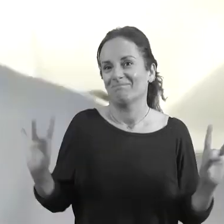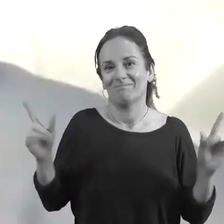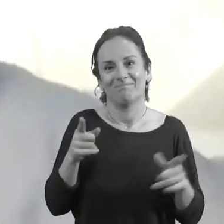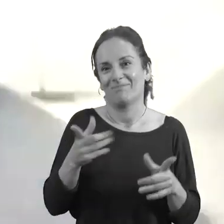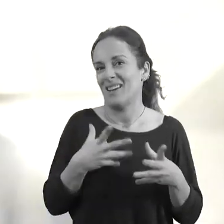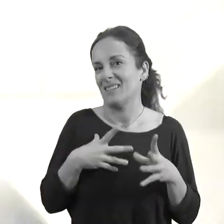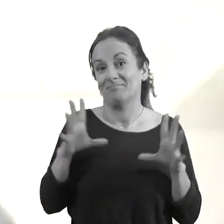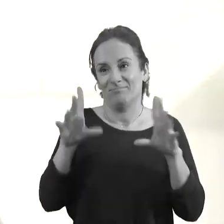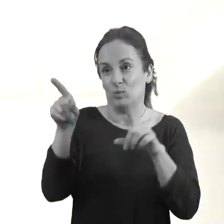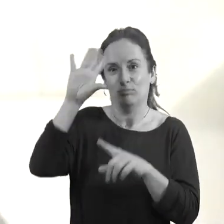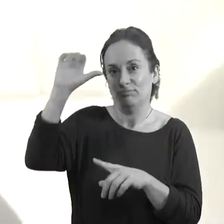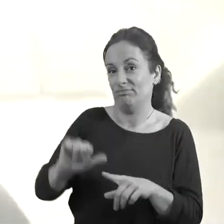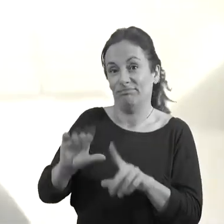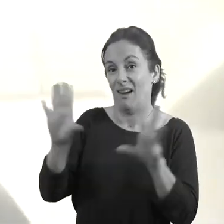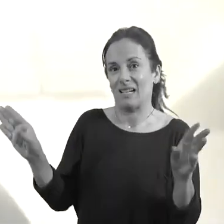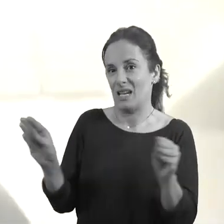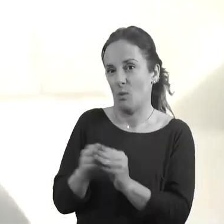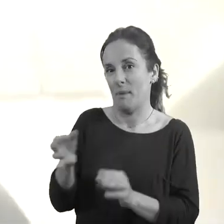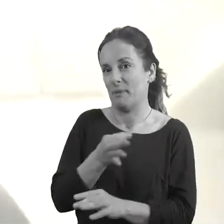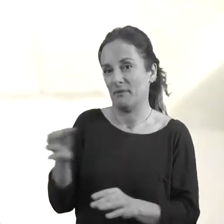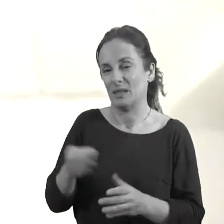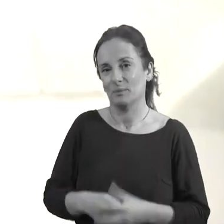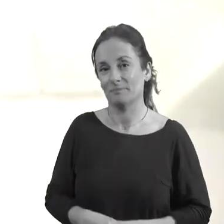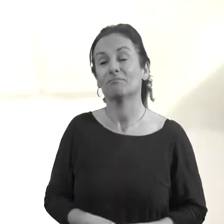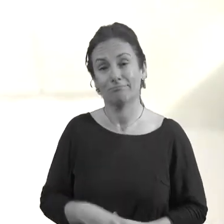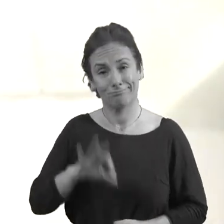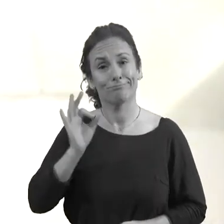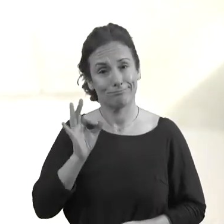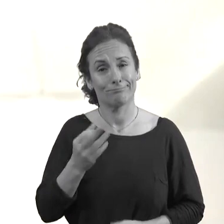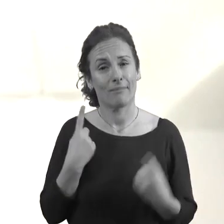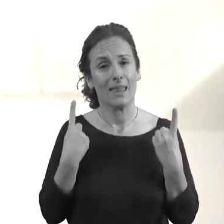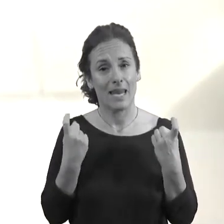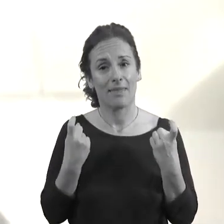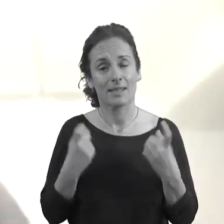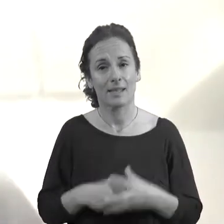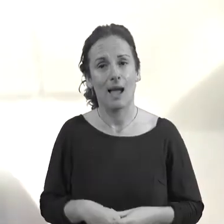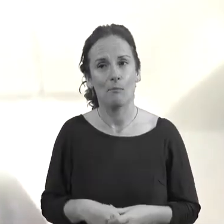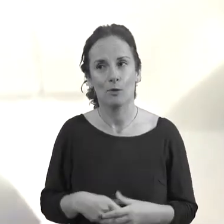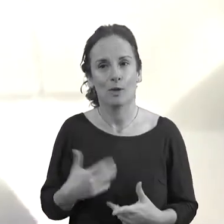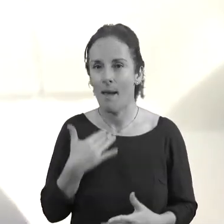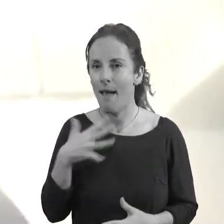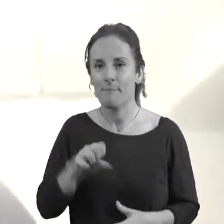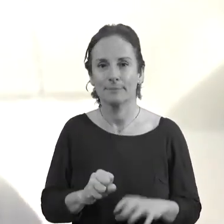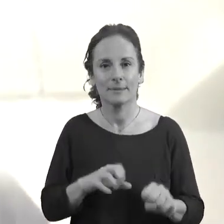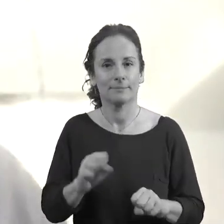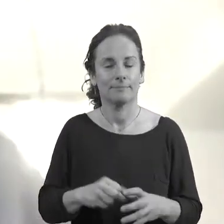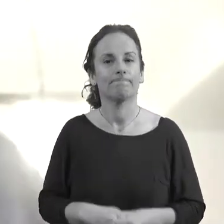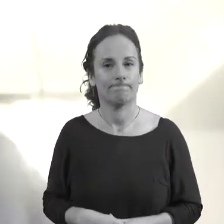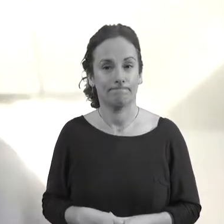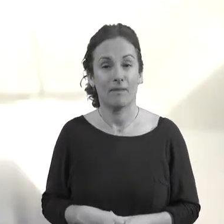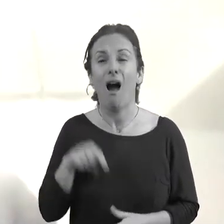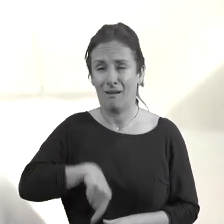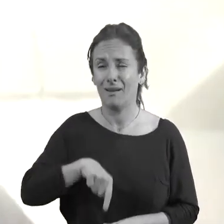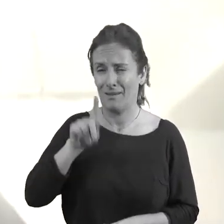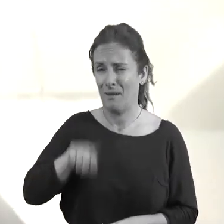como estupendamente, la verdad. Pero sí, necesitaremos buscar otras. La de la ocupación la utilizamos mucho aquí también,